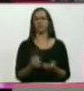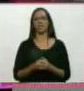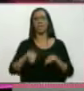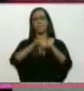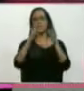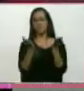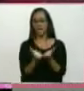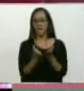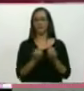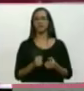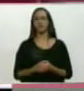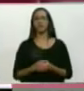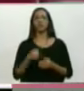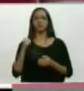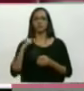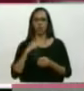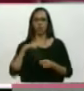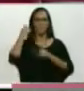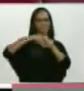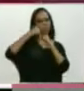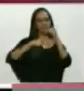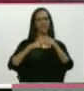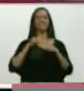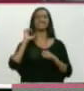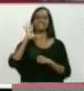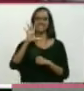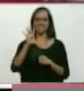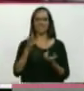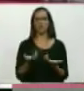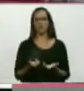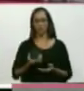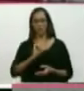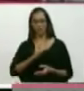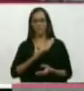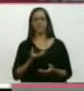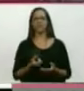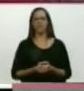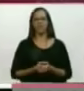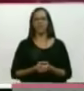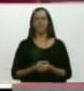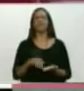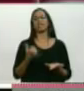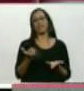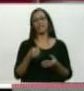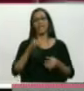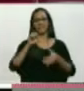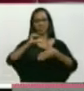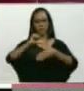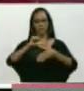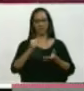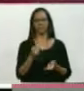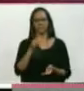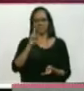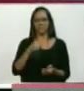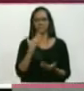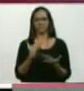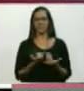Soy poseedora de 5 títulos regionales, Fedebol, Fedecaribe, La Guigua, Latinoamericana. Y ya